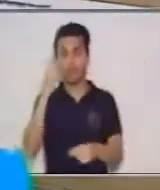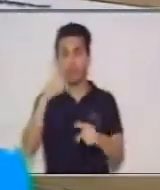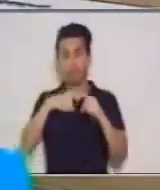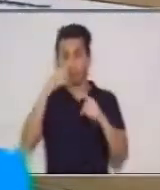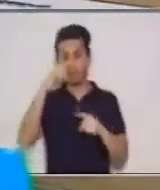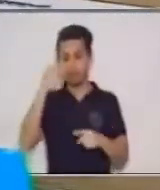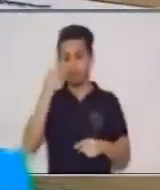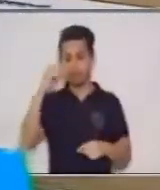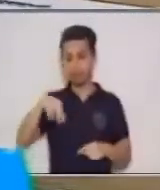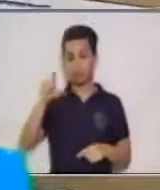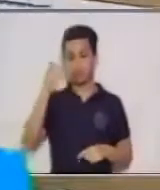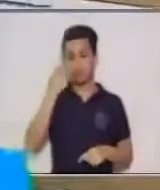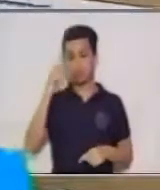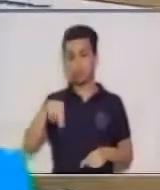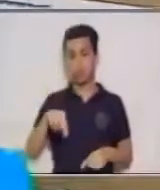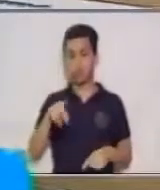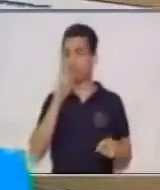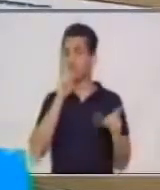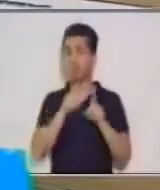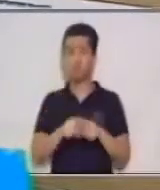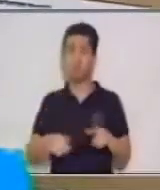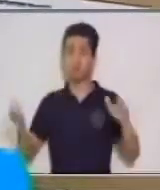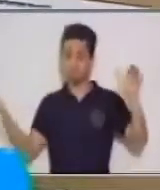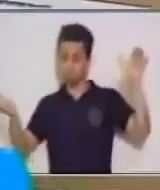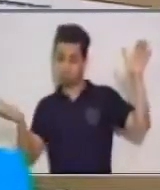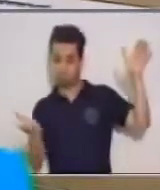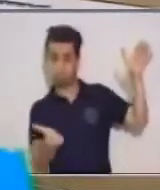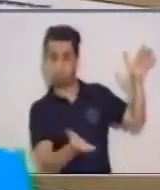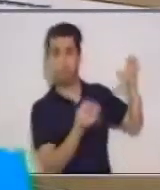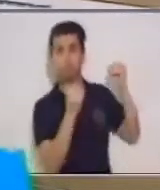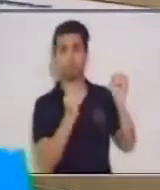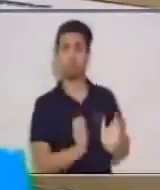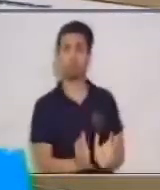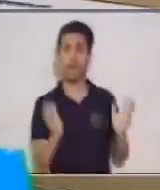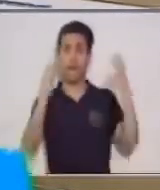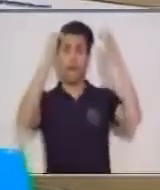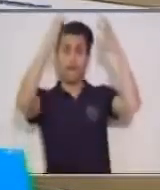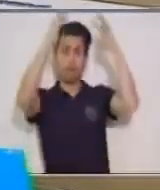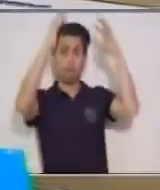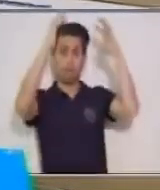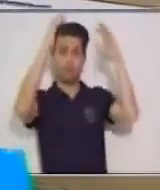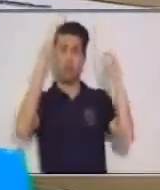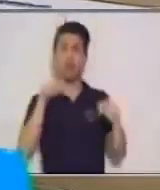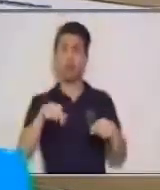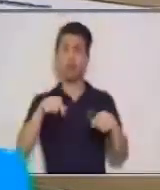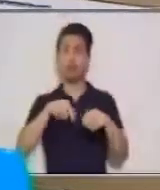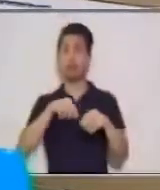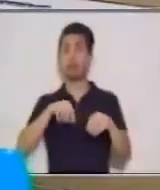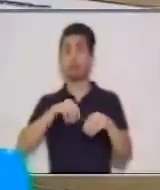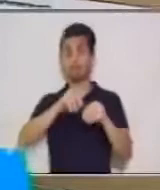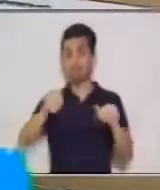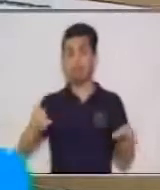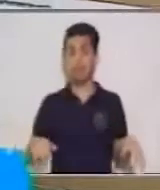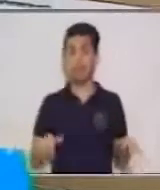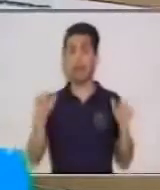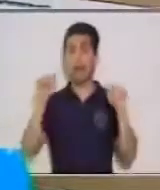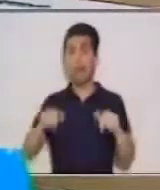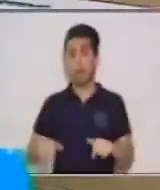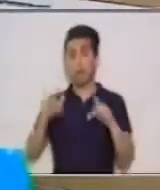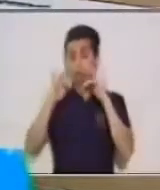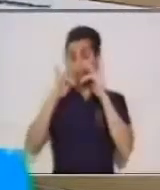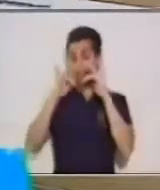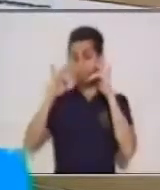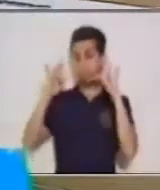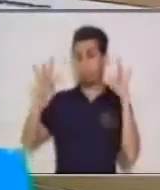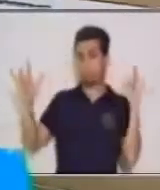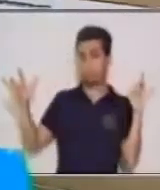tala innecesaria de grandes cantidades de árboles. Hay muchas partes de la tierra que se están convirtiendo en desiertos. El uso excesivo